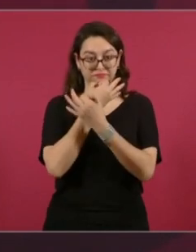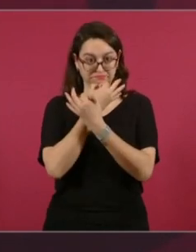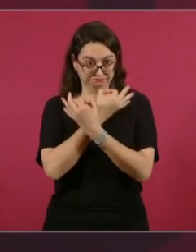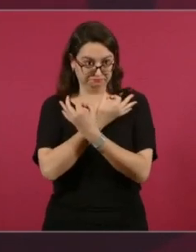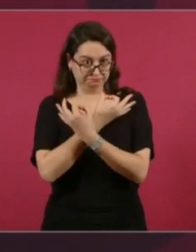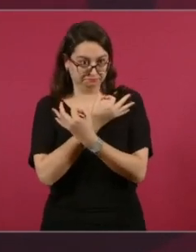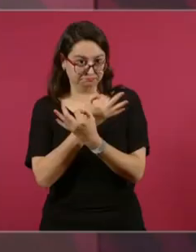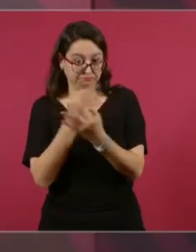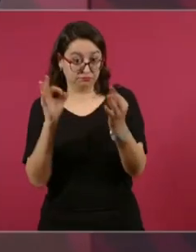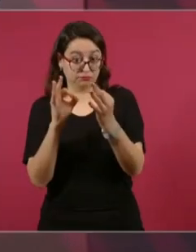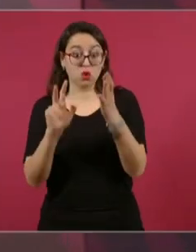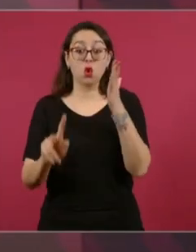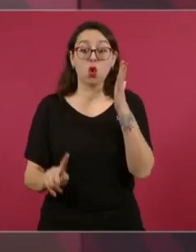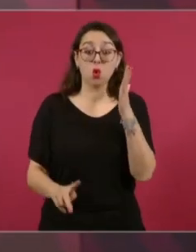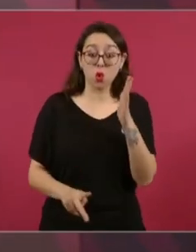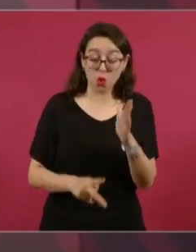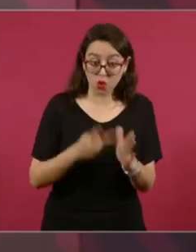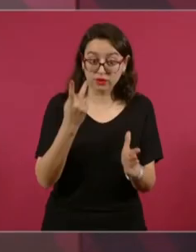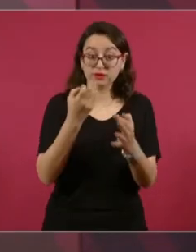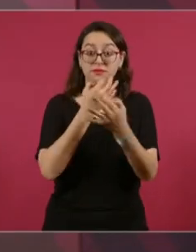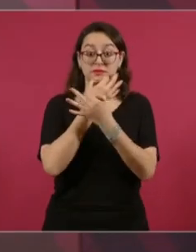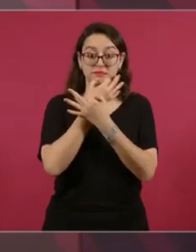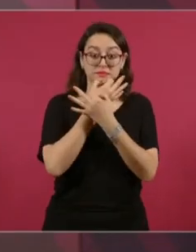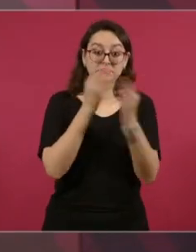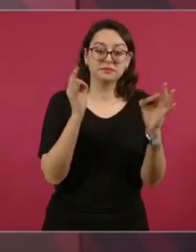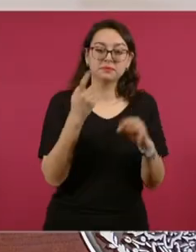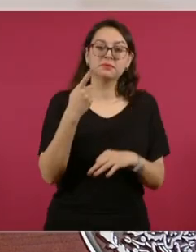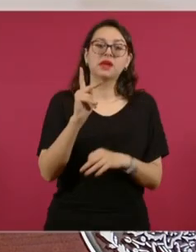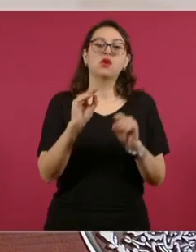ni con Ciro,